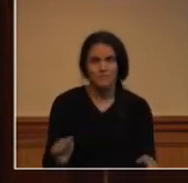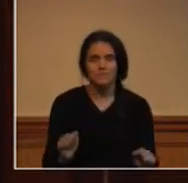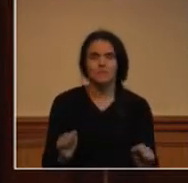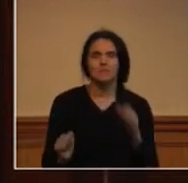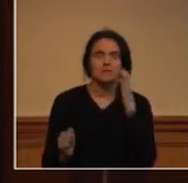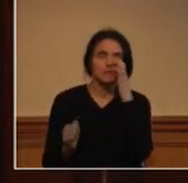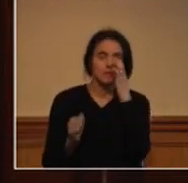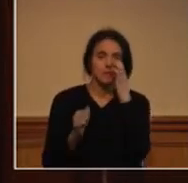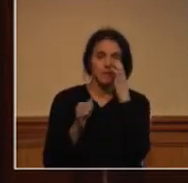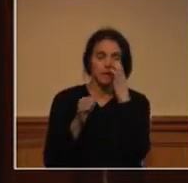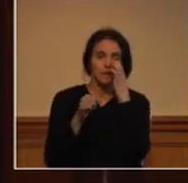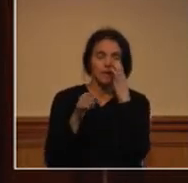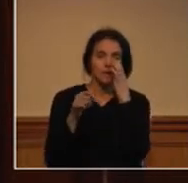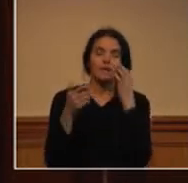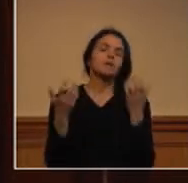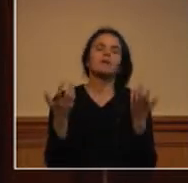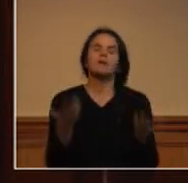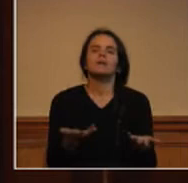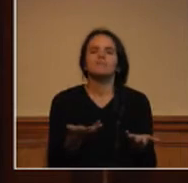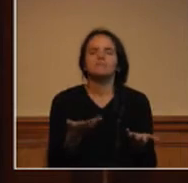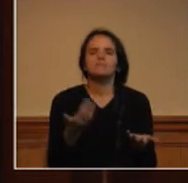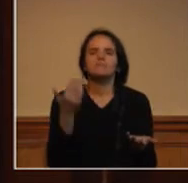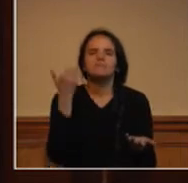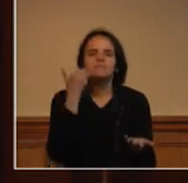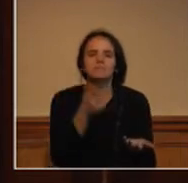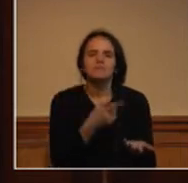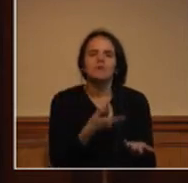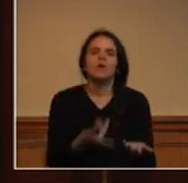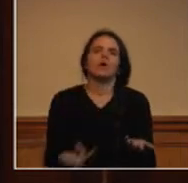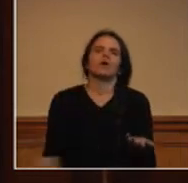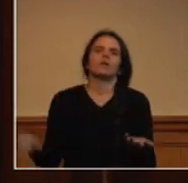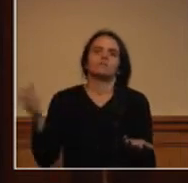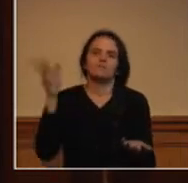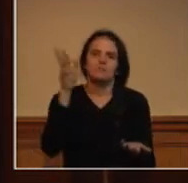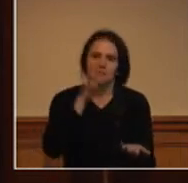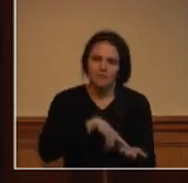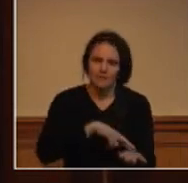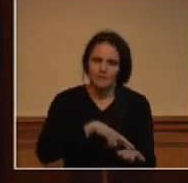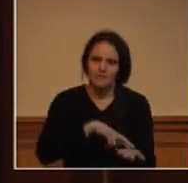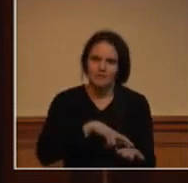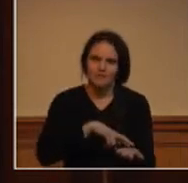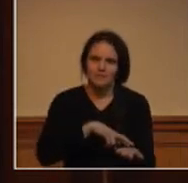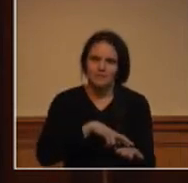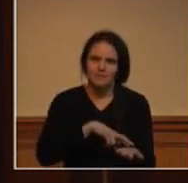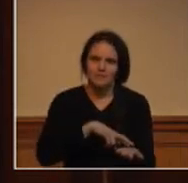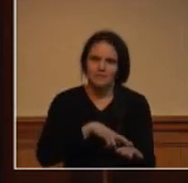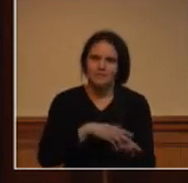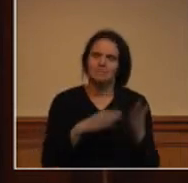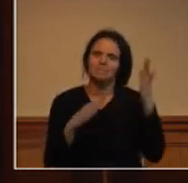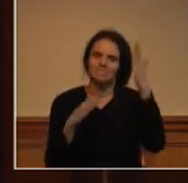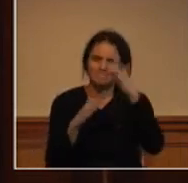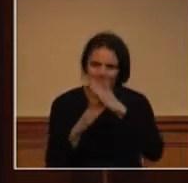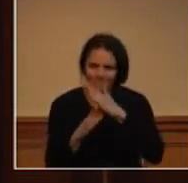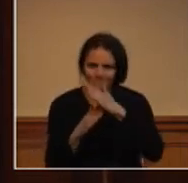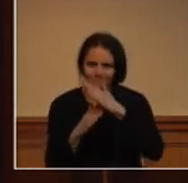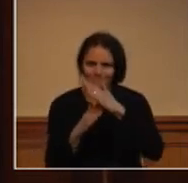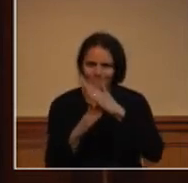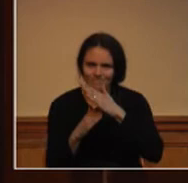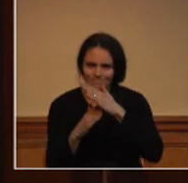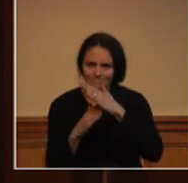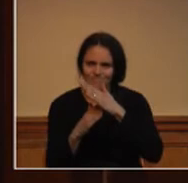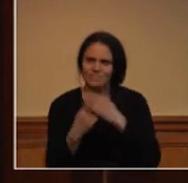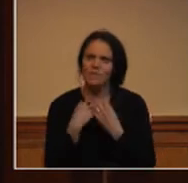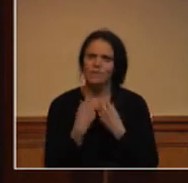requiriendo metacognición. Entonces volvimos todo de nuevo a ver qué era lo que